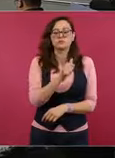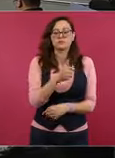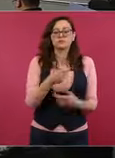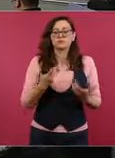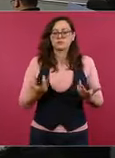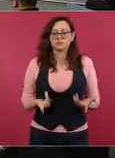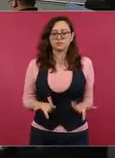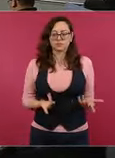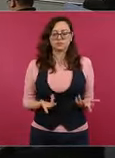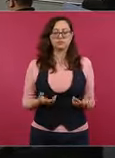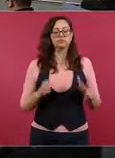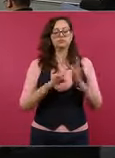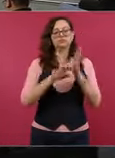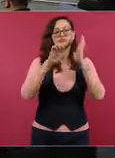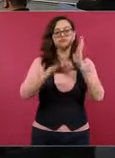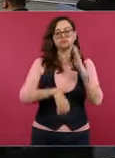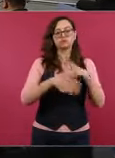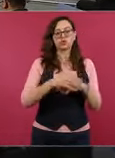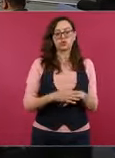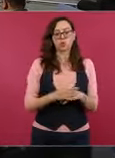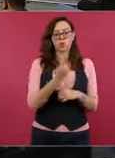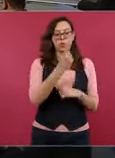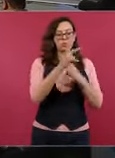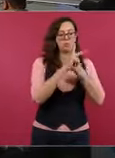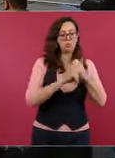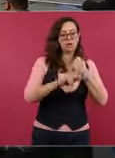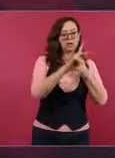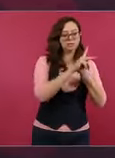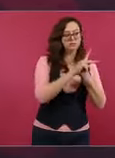que afecte a otro, mínimo